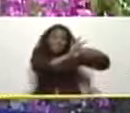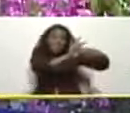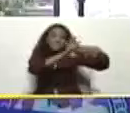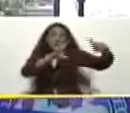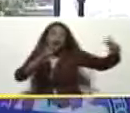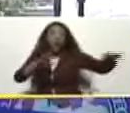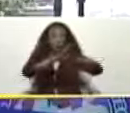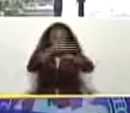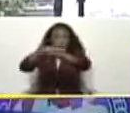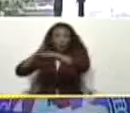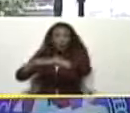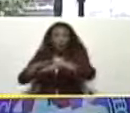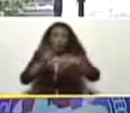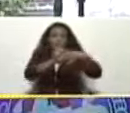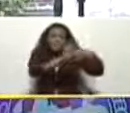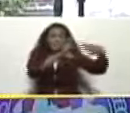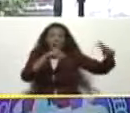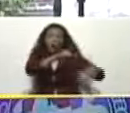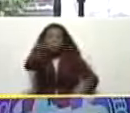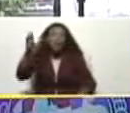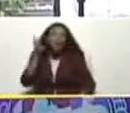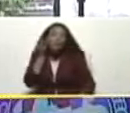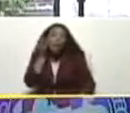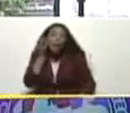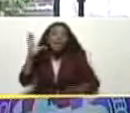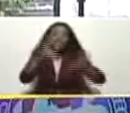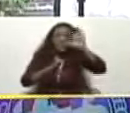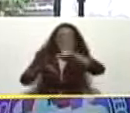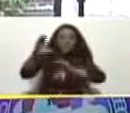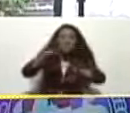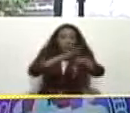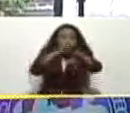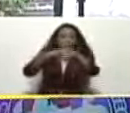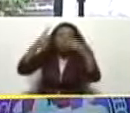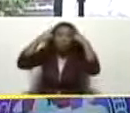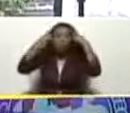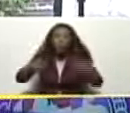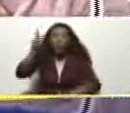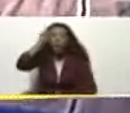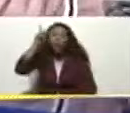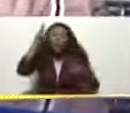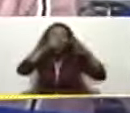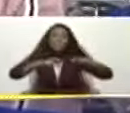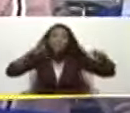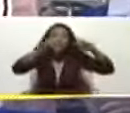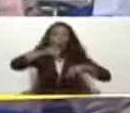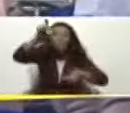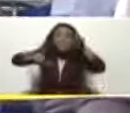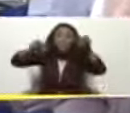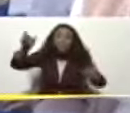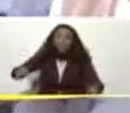Yadira, mujeres presentes, científicas, profesoras, investigadoras,